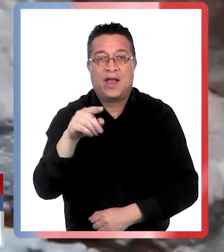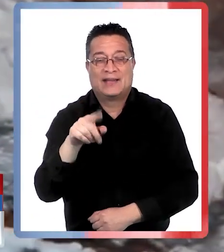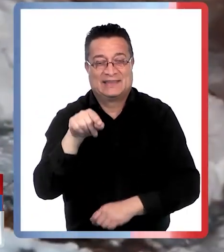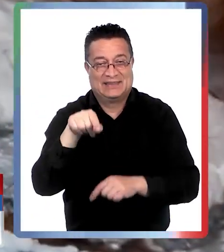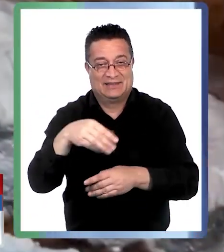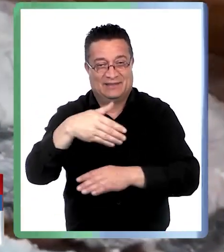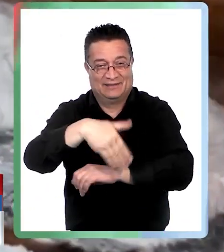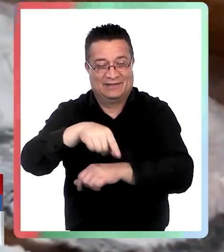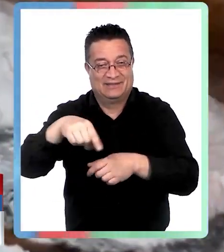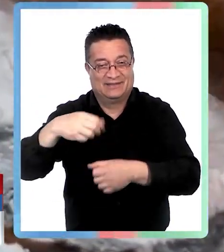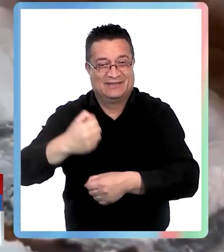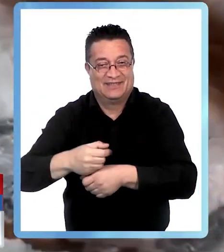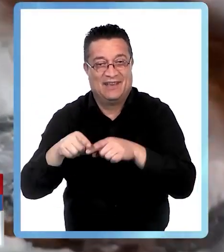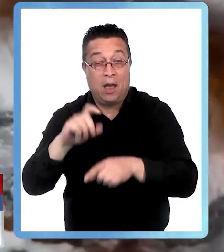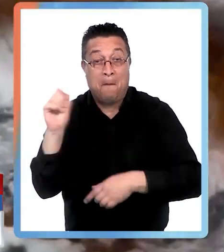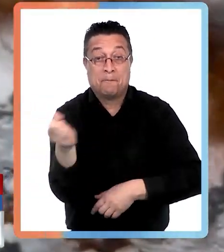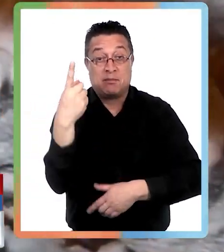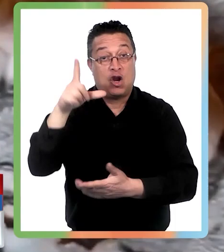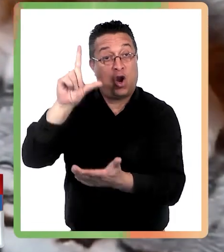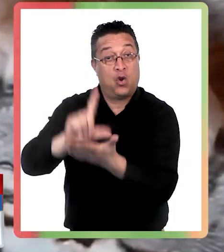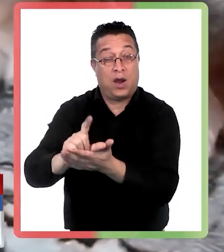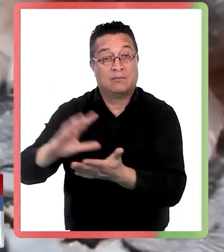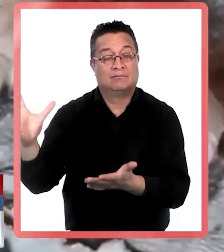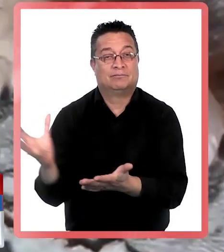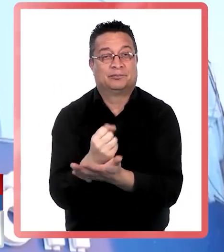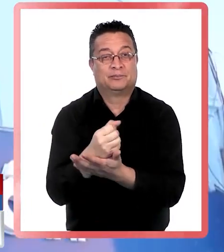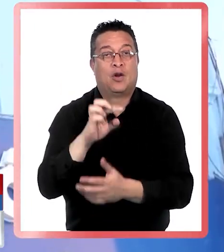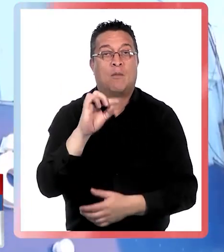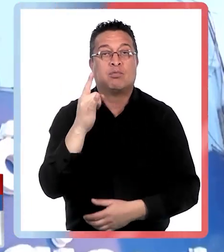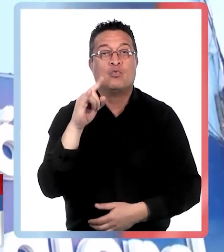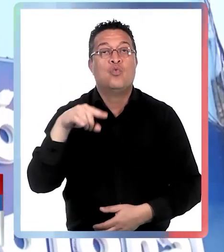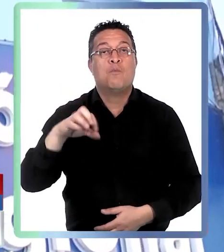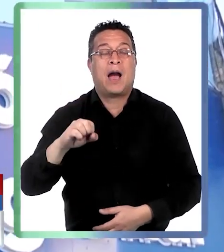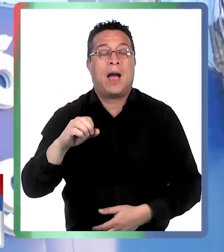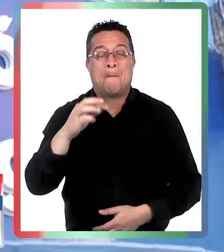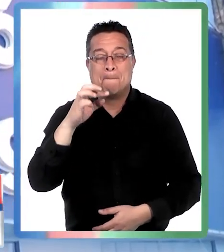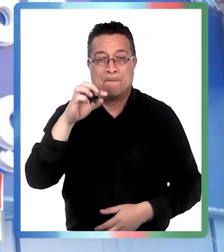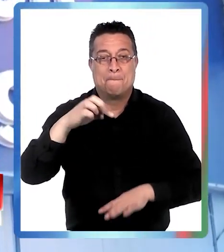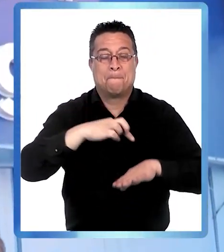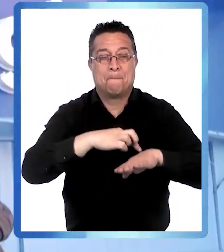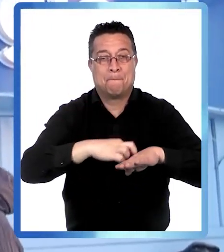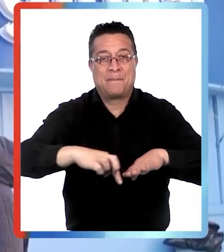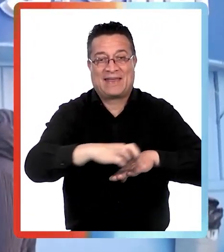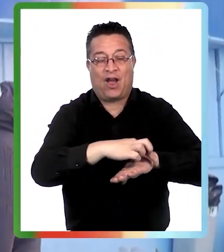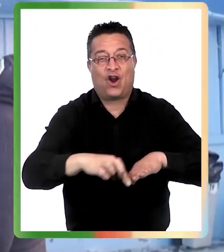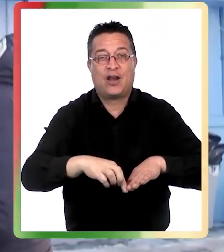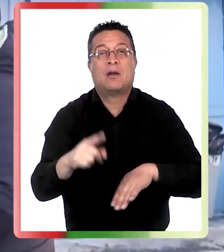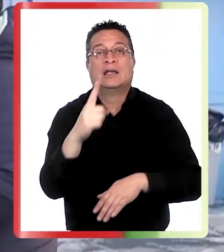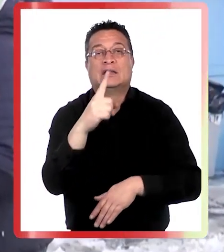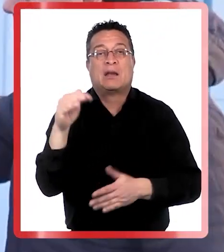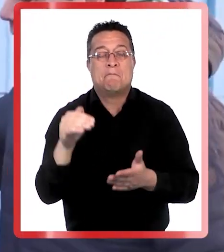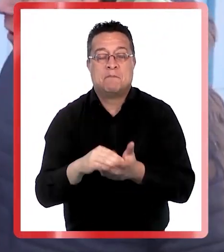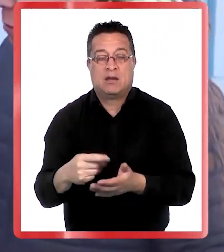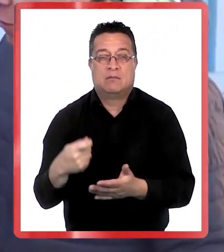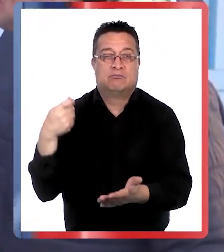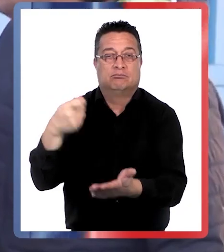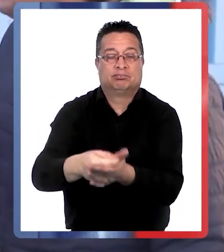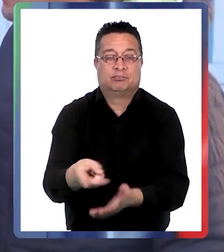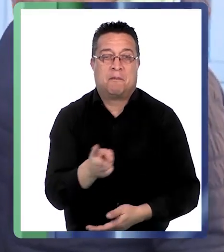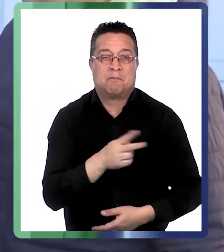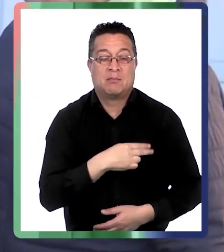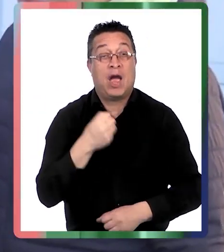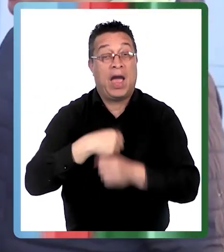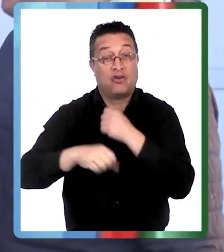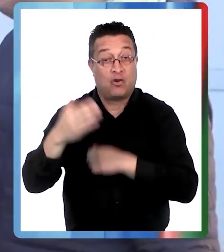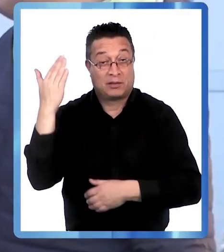hornillas el primer lugar lo tuvieron los creadores del Puma de la Patagonia quienes hicieron acreedores de 100,000 pesos como el año pasado